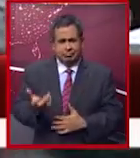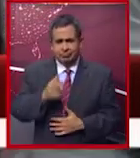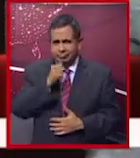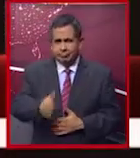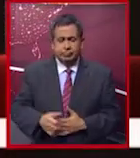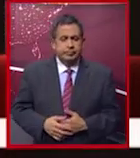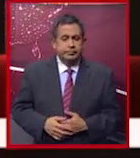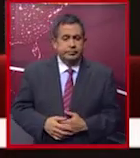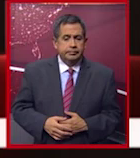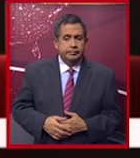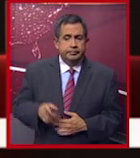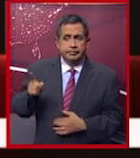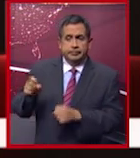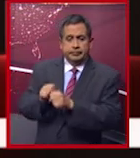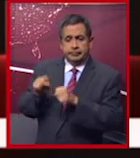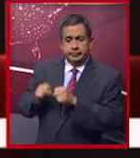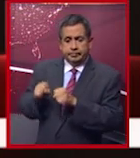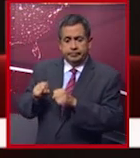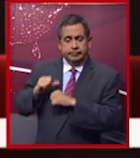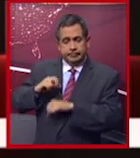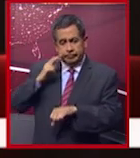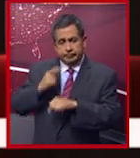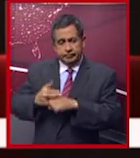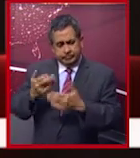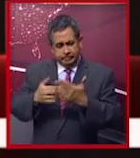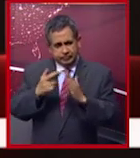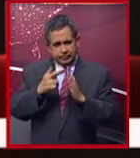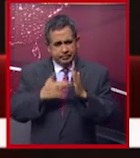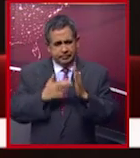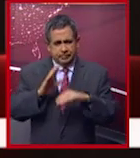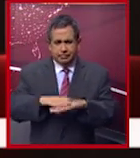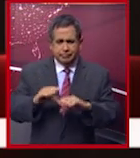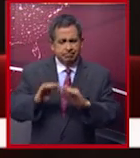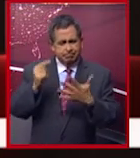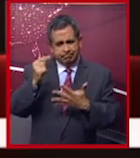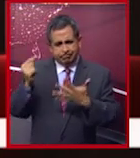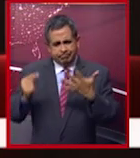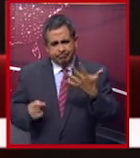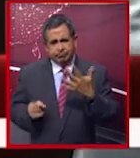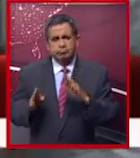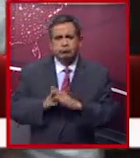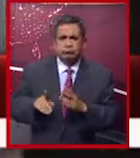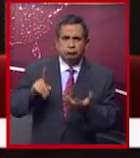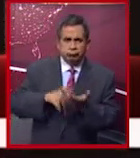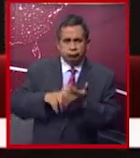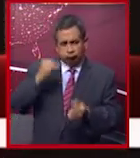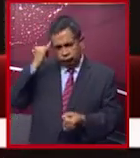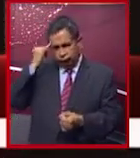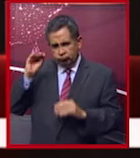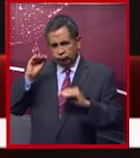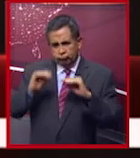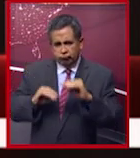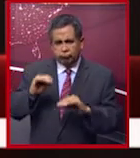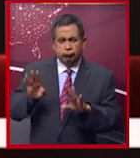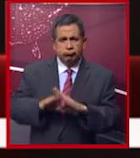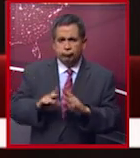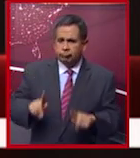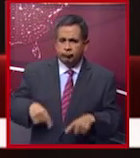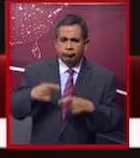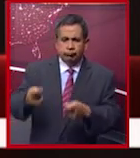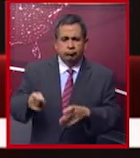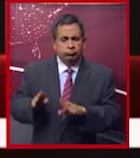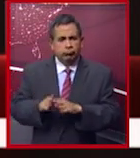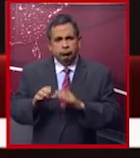primera sala entiende que la falta de reglas claras y transparentes que establezcan los criterios con los cuales se asigna el gasto